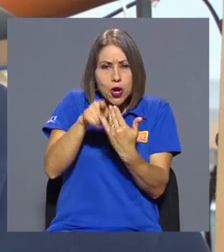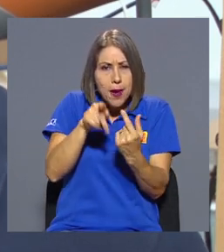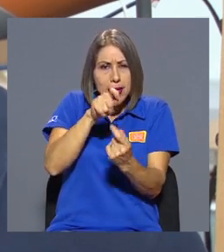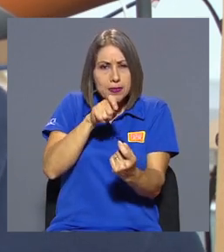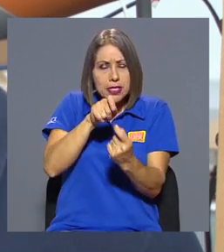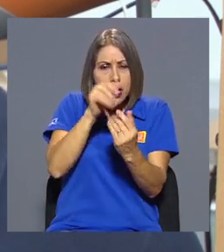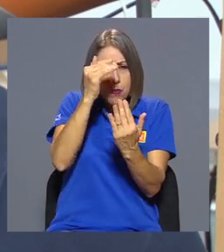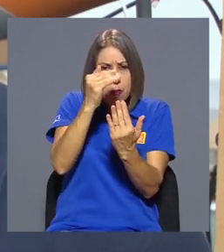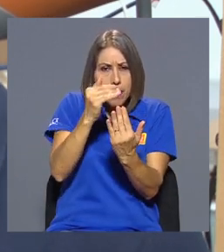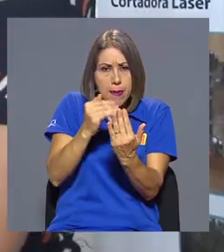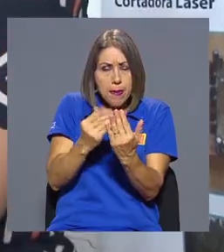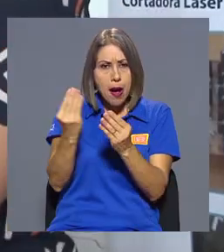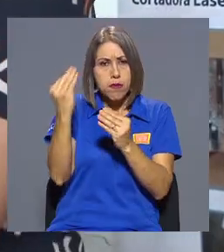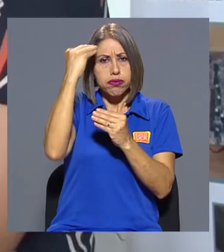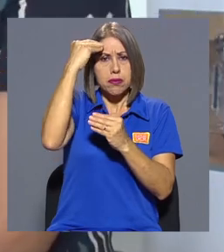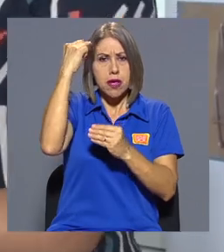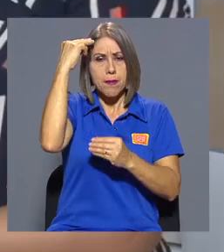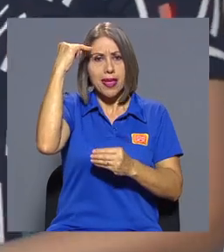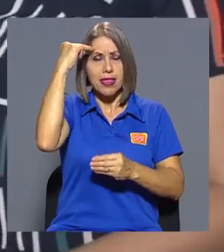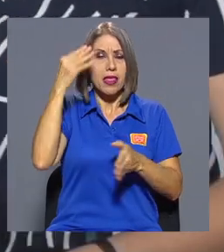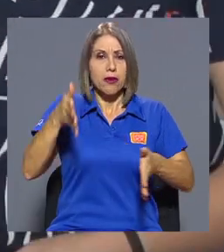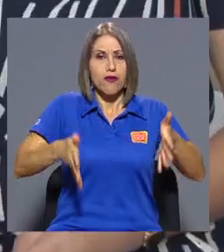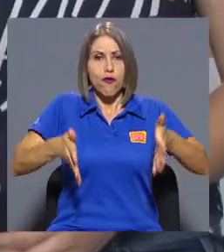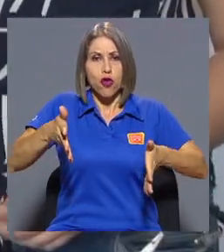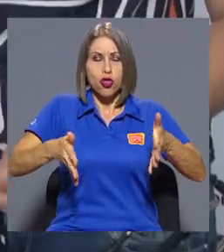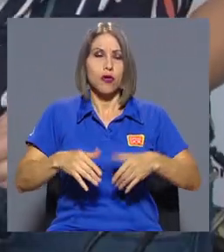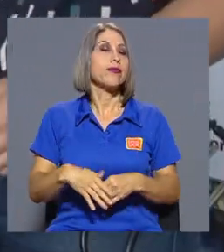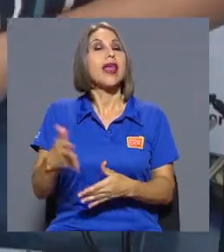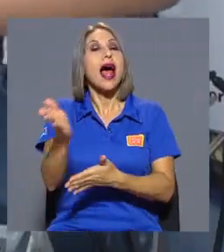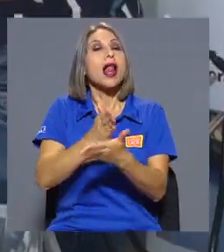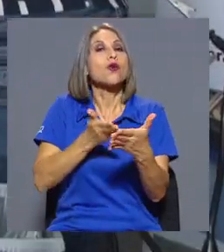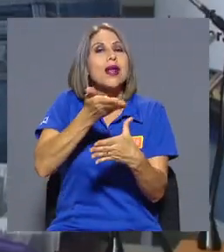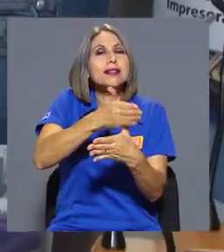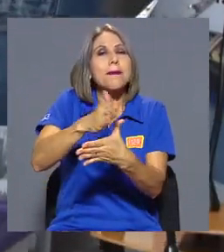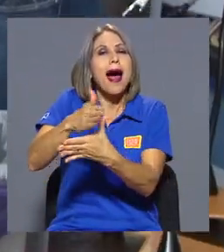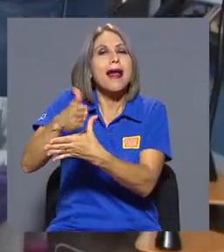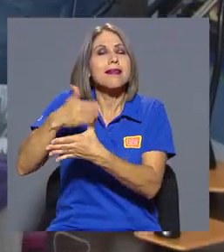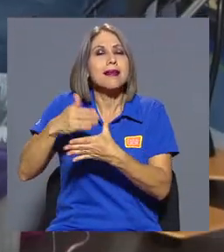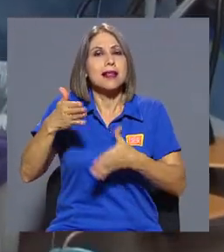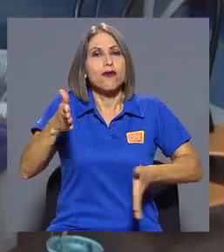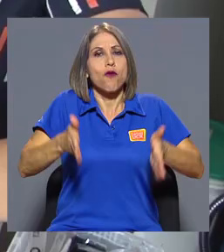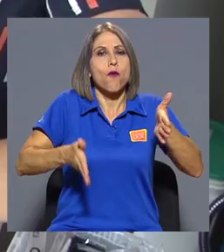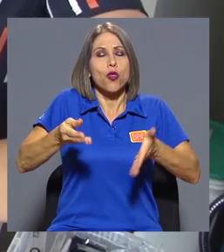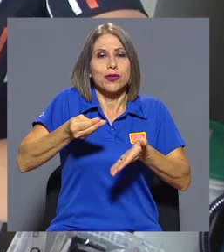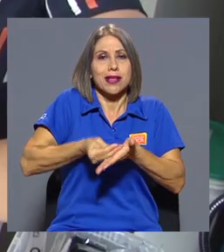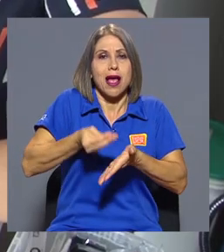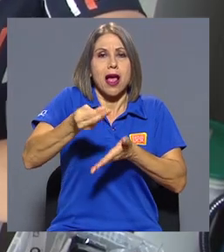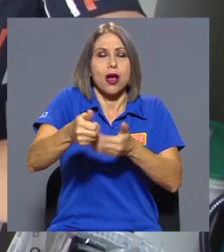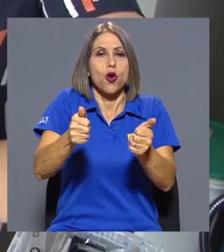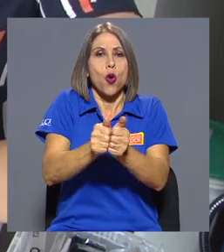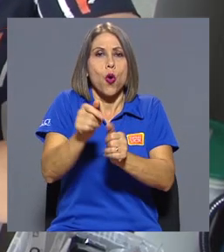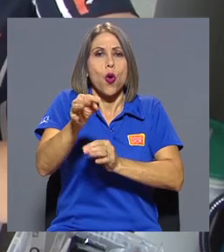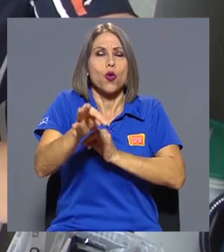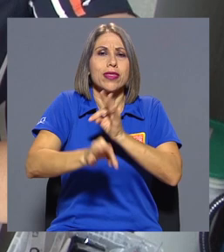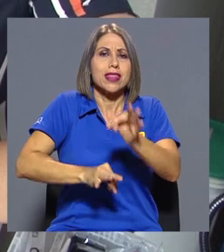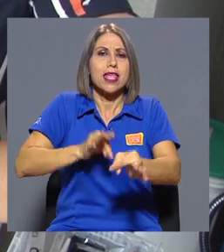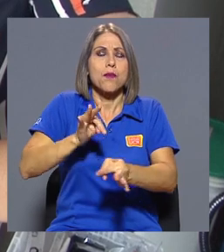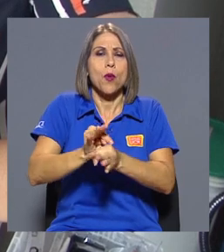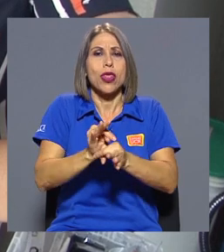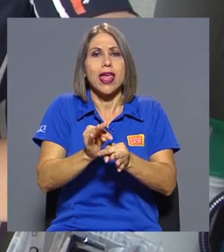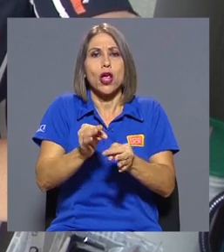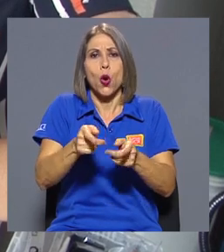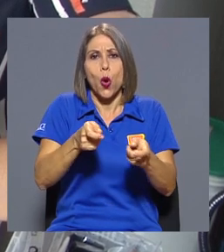programarlas y meterlas en la mente del robot. Algunas de las partes del robot se han adquirido con un tipo de